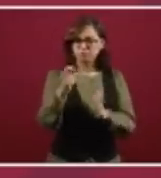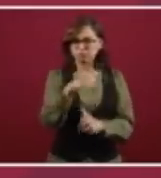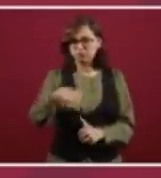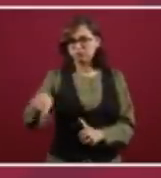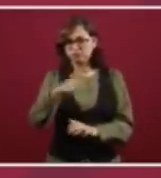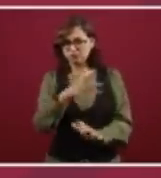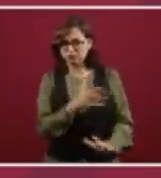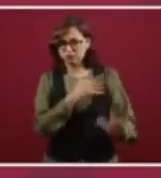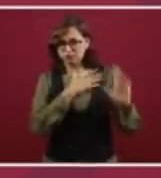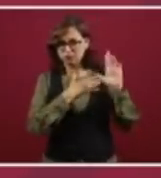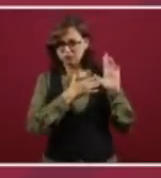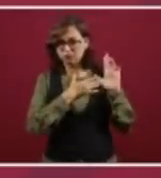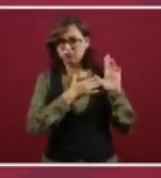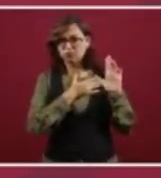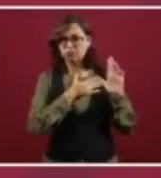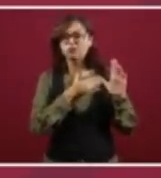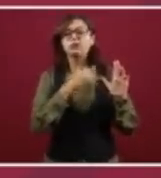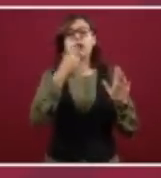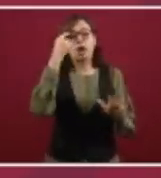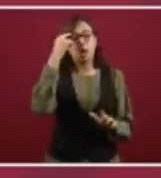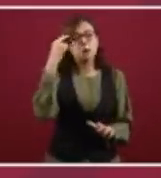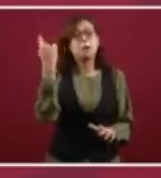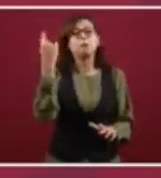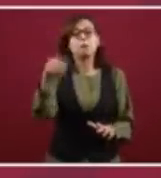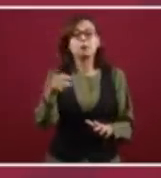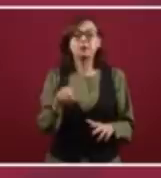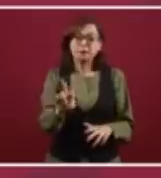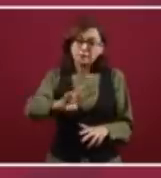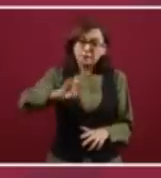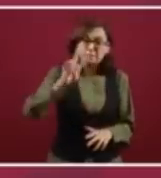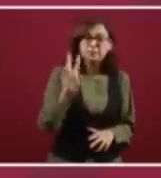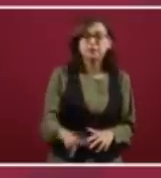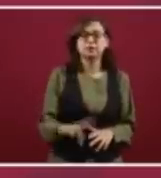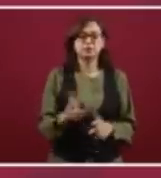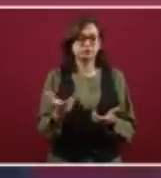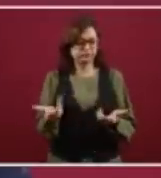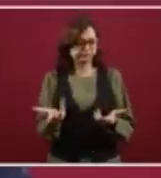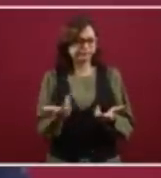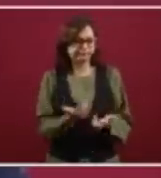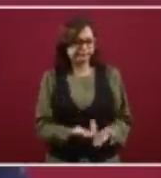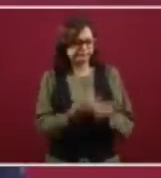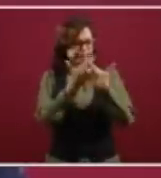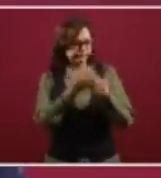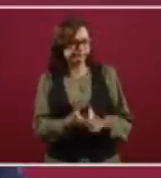comprometieron para que haya producción.